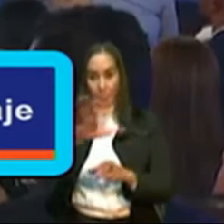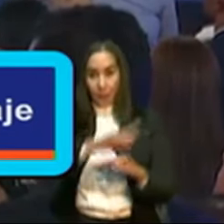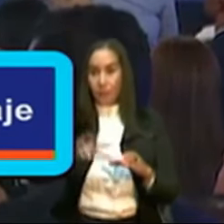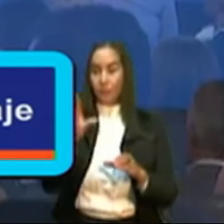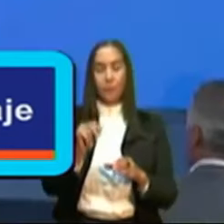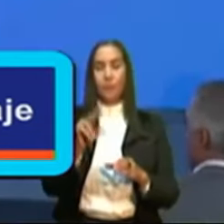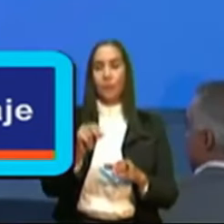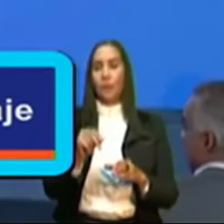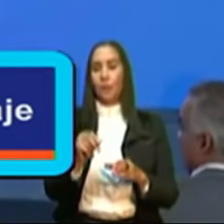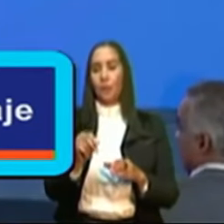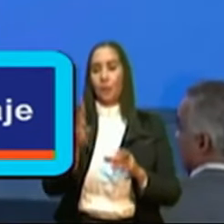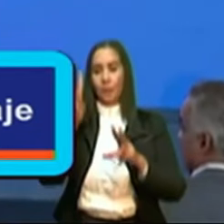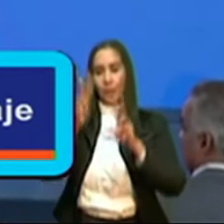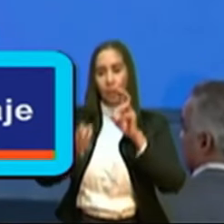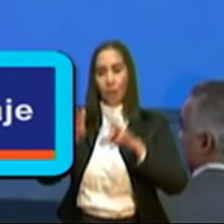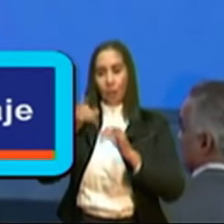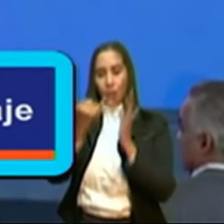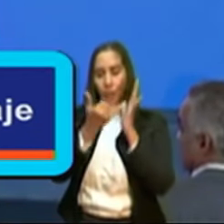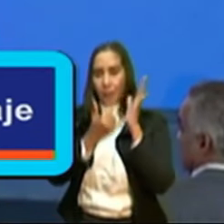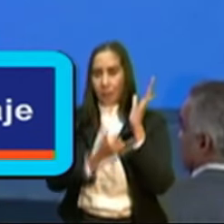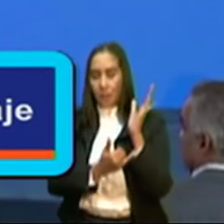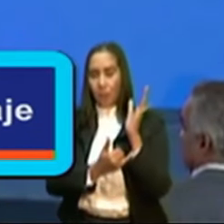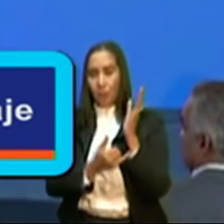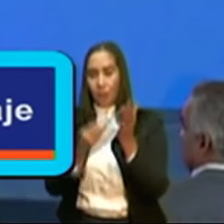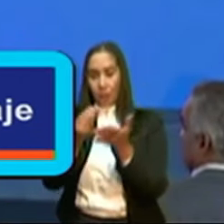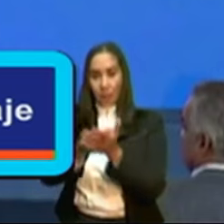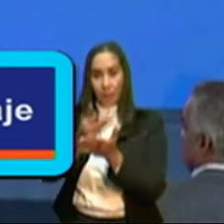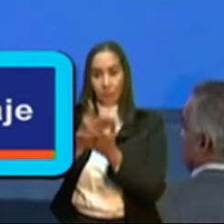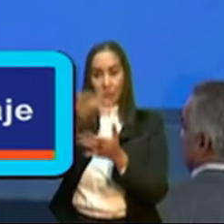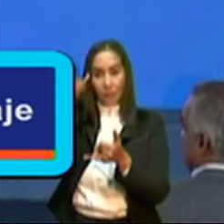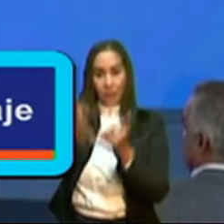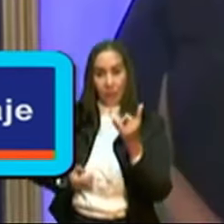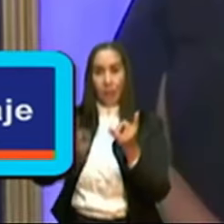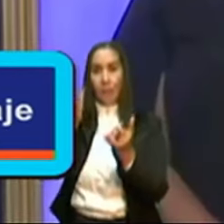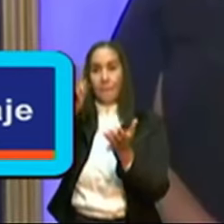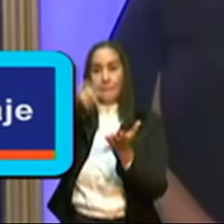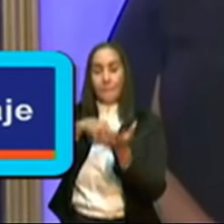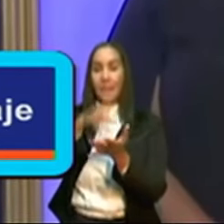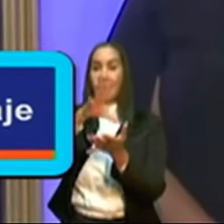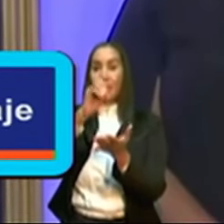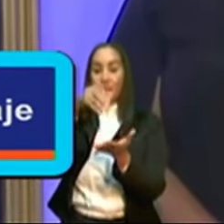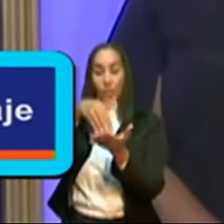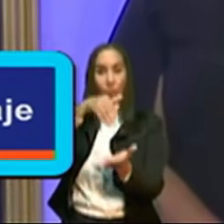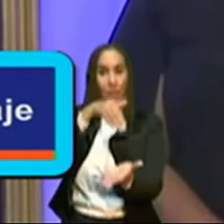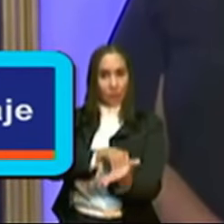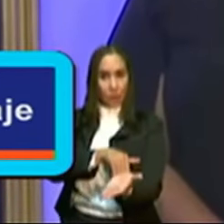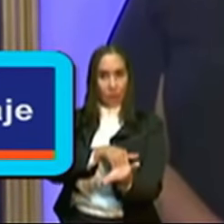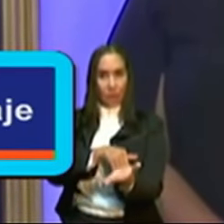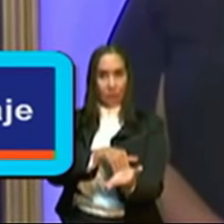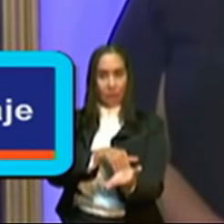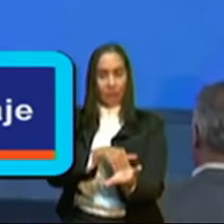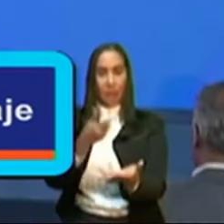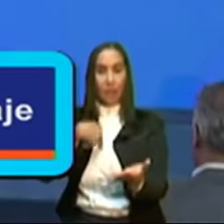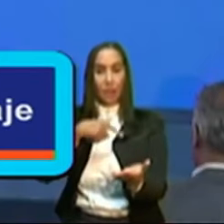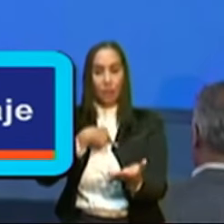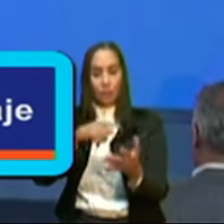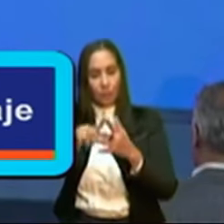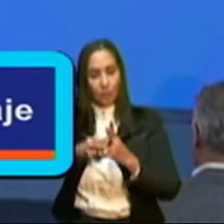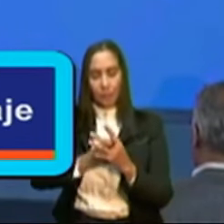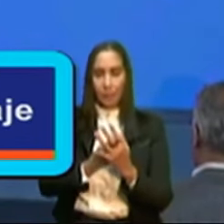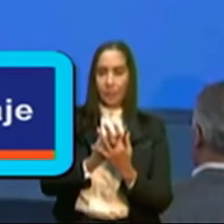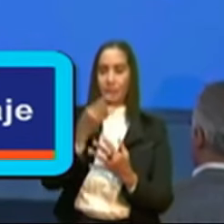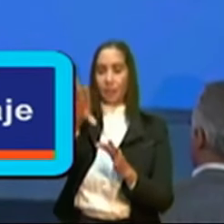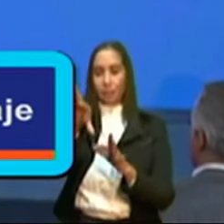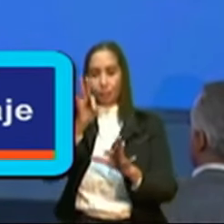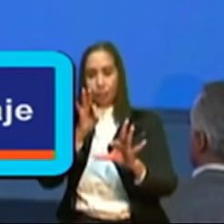que ver con el clínico quirúrgico, el presupuesto para terminar son unos 1.500 millones de pesos que tuvimos nosotros que empezar a